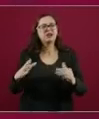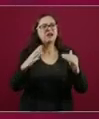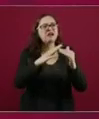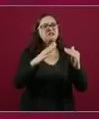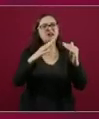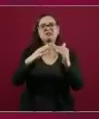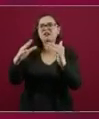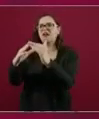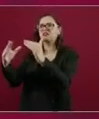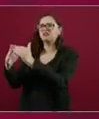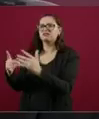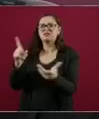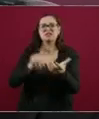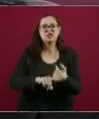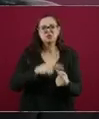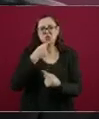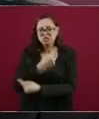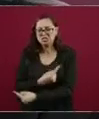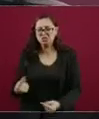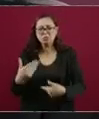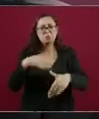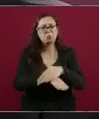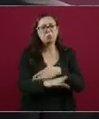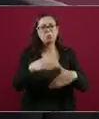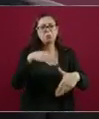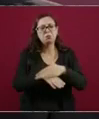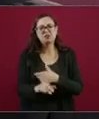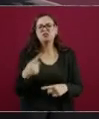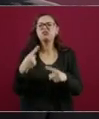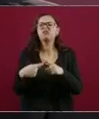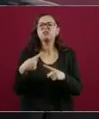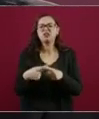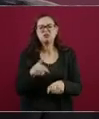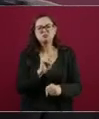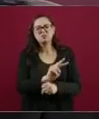supervisa como garantizamos